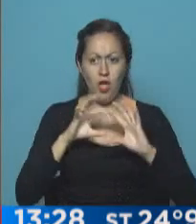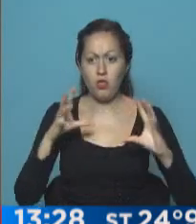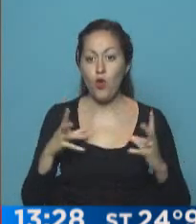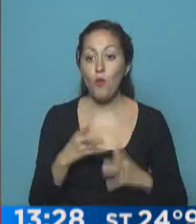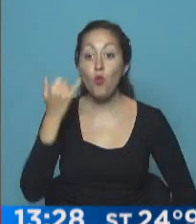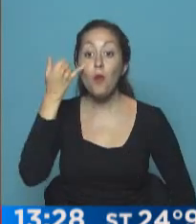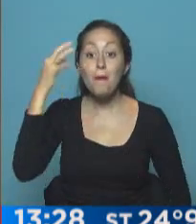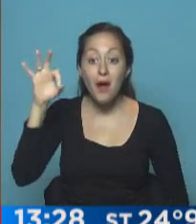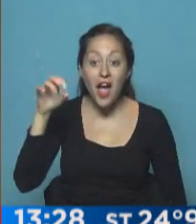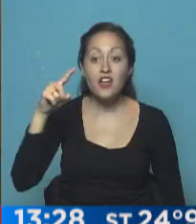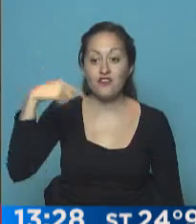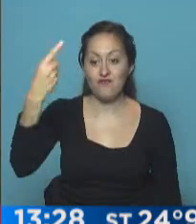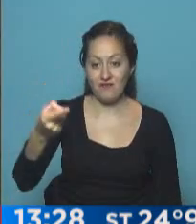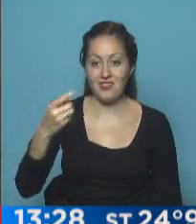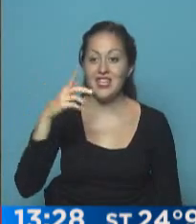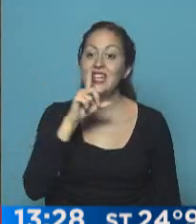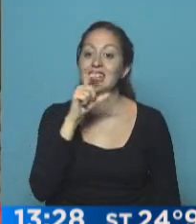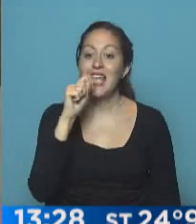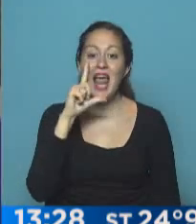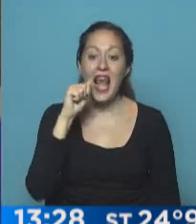mayo en tailandia